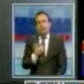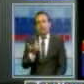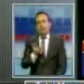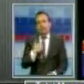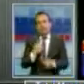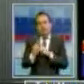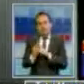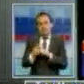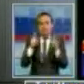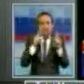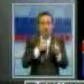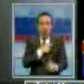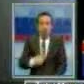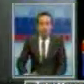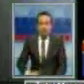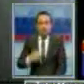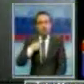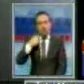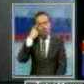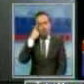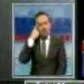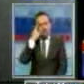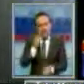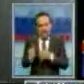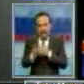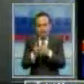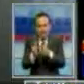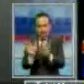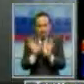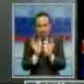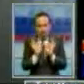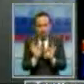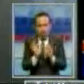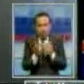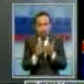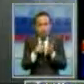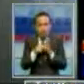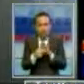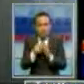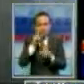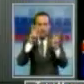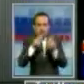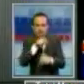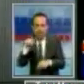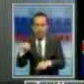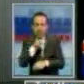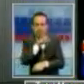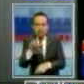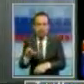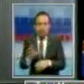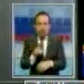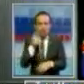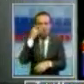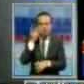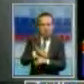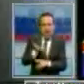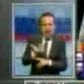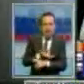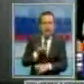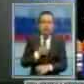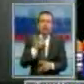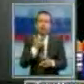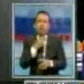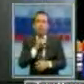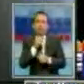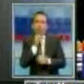las diferencias con un gobierno cuando tú crees que por el camino que te propone para solucionar los temas de las personas es el camino incorrecto. ¿Pero en qué temas se deberían poner esas diferencias?